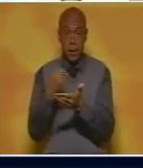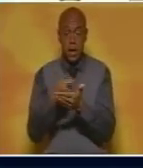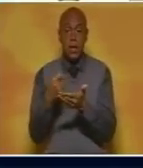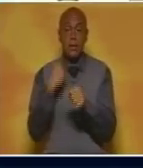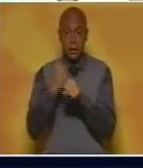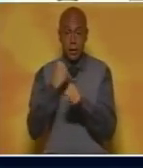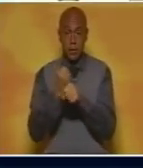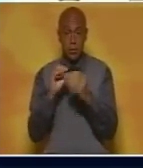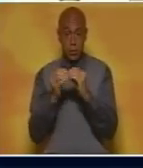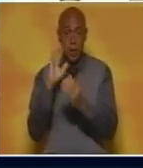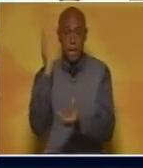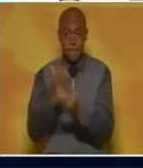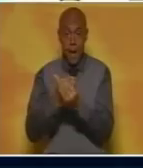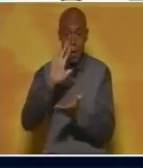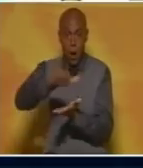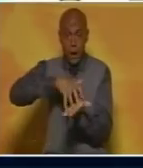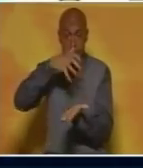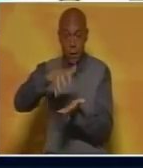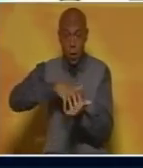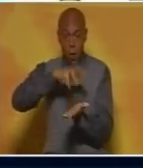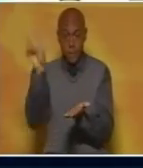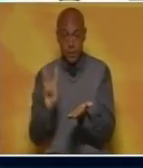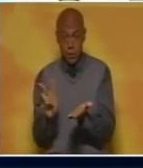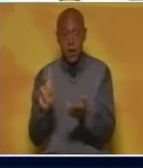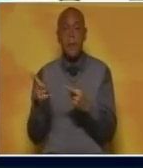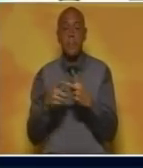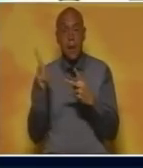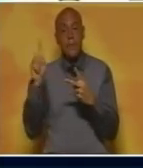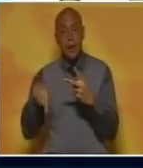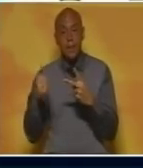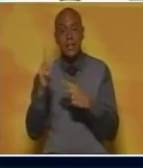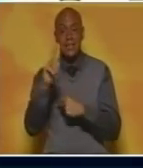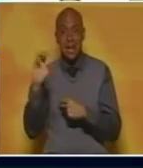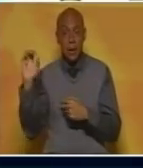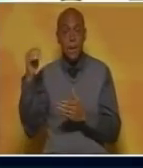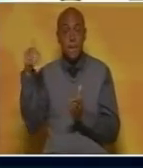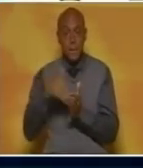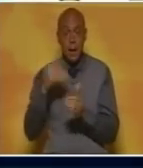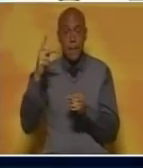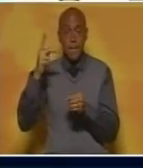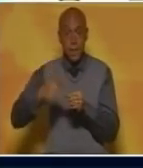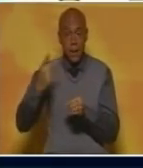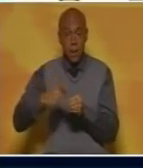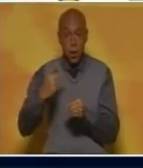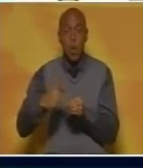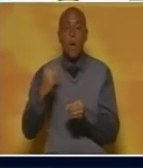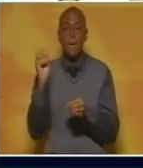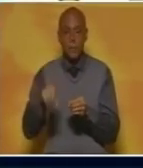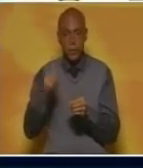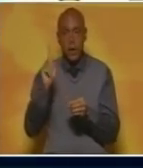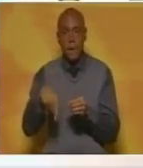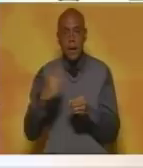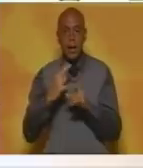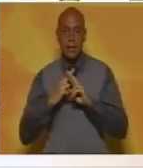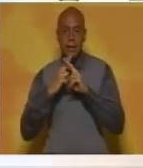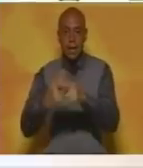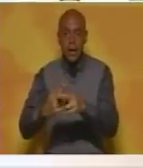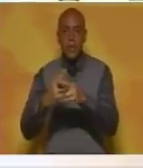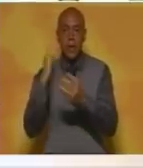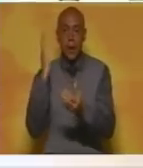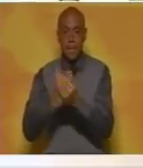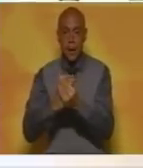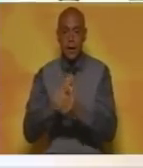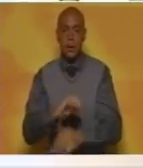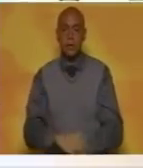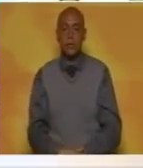expansión del Banco Agrícola de Venezuela. Asimismo, autorizó la inversión de 100 mil petros para el otorgamiento de créditos productivos en la banca pública.